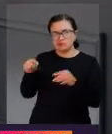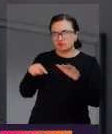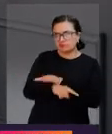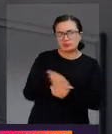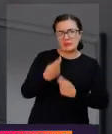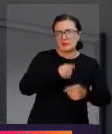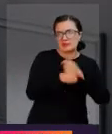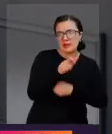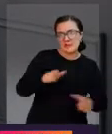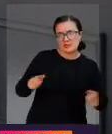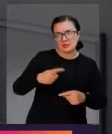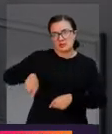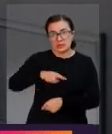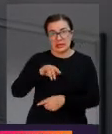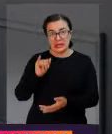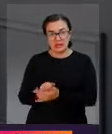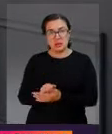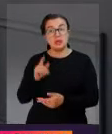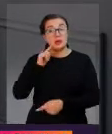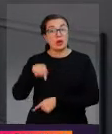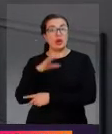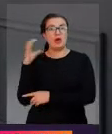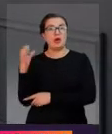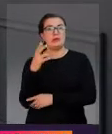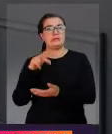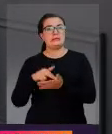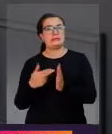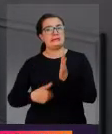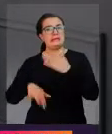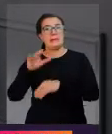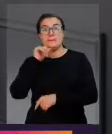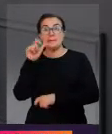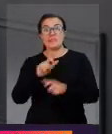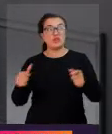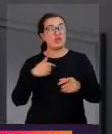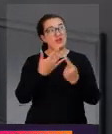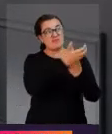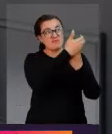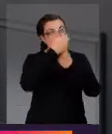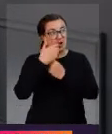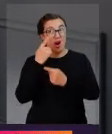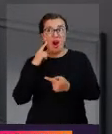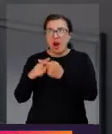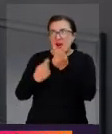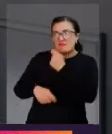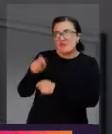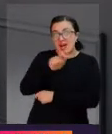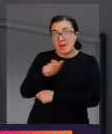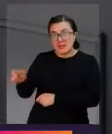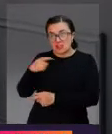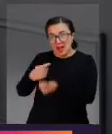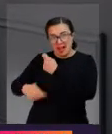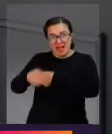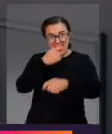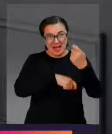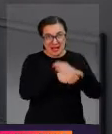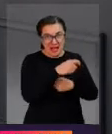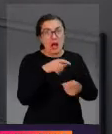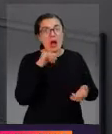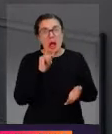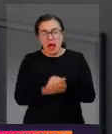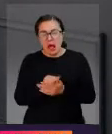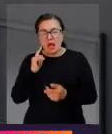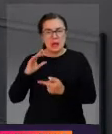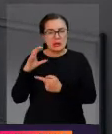se define como una de las zonas de tránsito para los traficantes en esta materia el organismo presentó los retos para